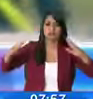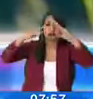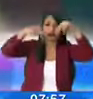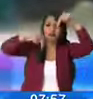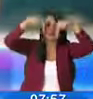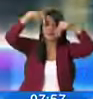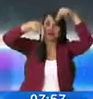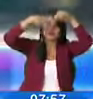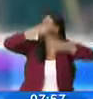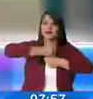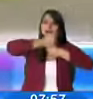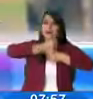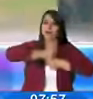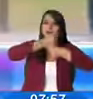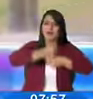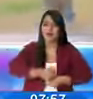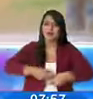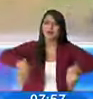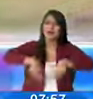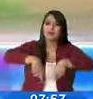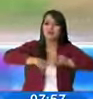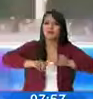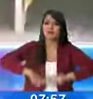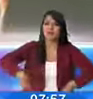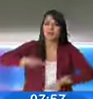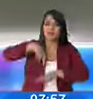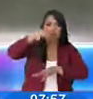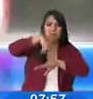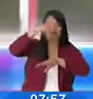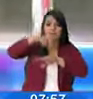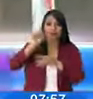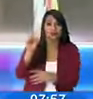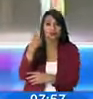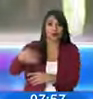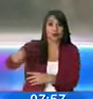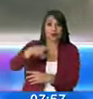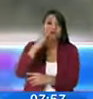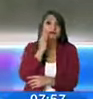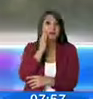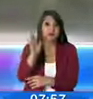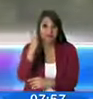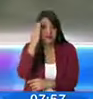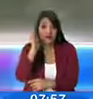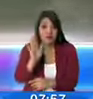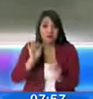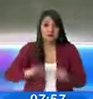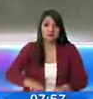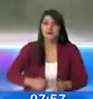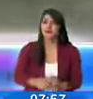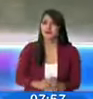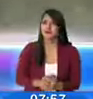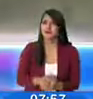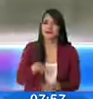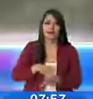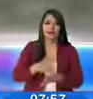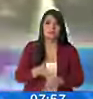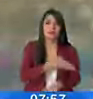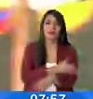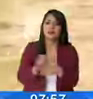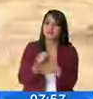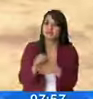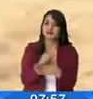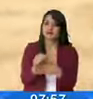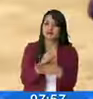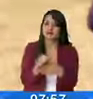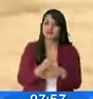caballos, tijeras con las piernas y otras acrobacias que solamente ellos saben ejecutar debido al fuerte entrenamiento que